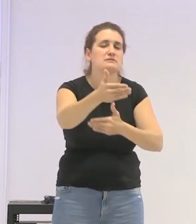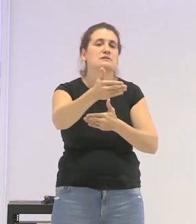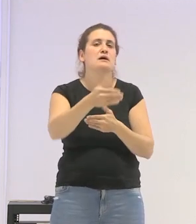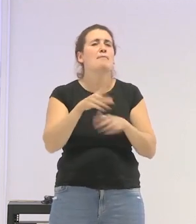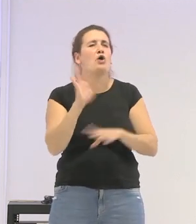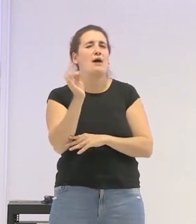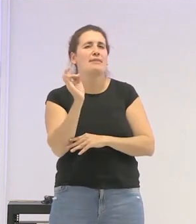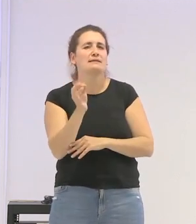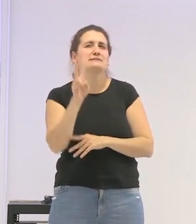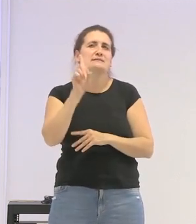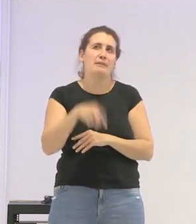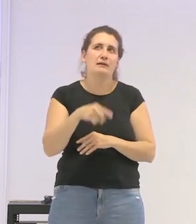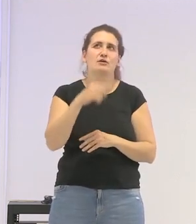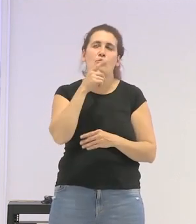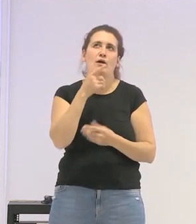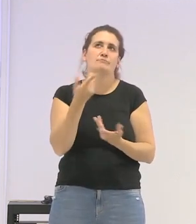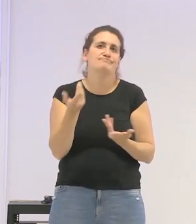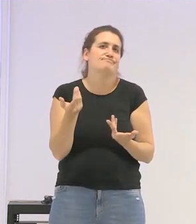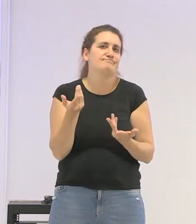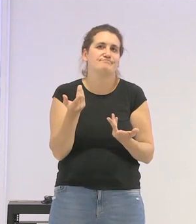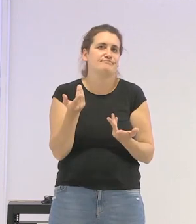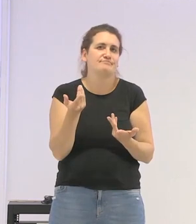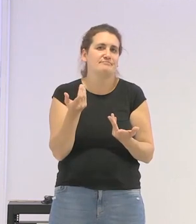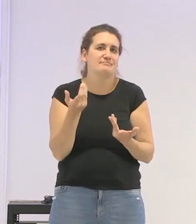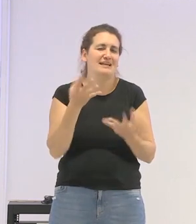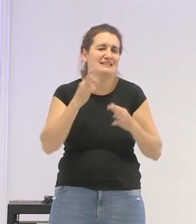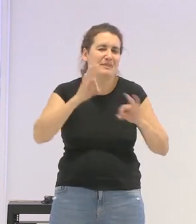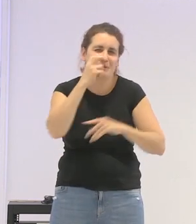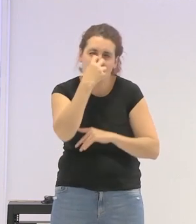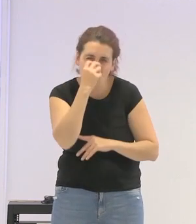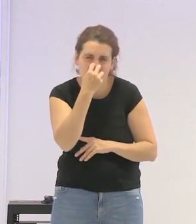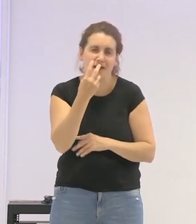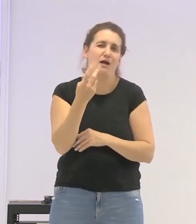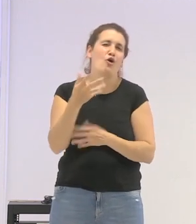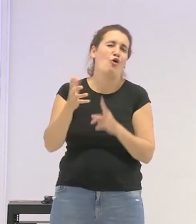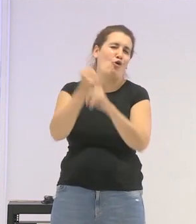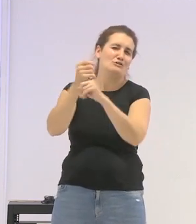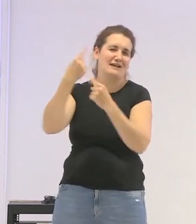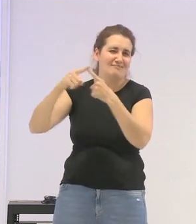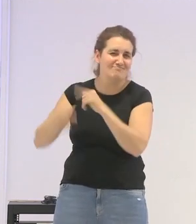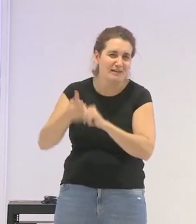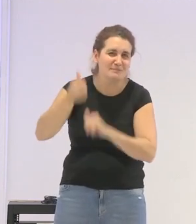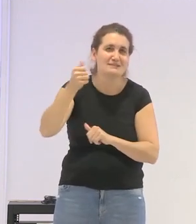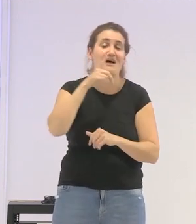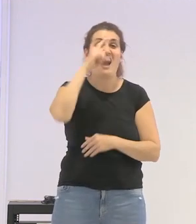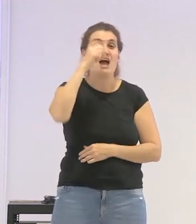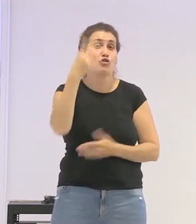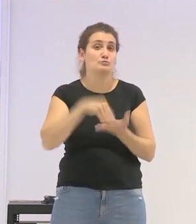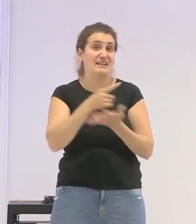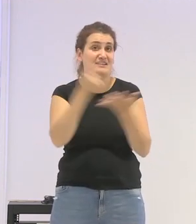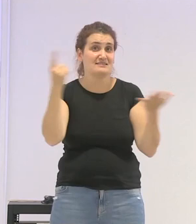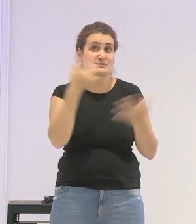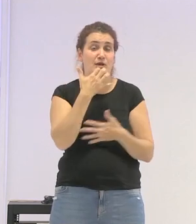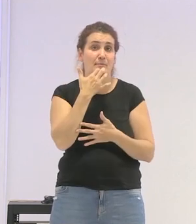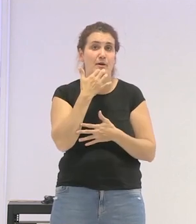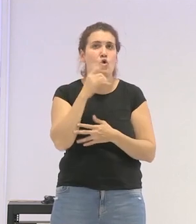se retroalimenta de una forma especial o curiosa, por así decir. Por ejemplo, en el 2016, ante uno de